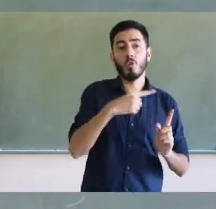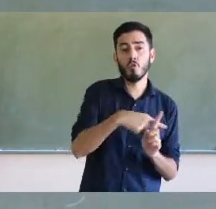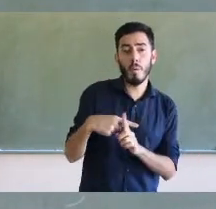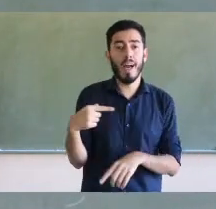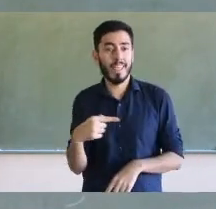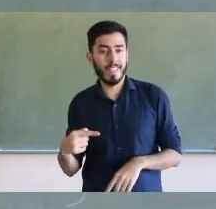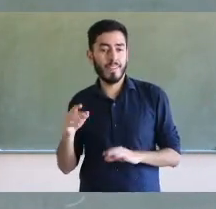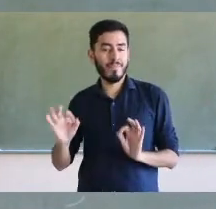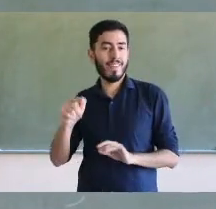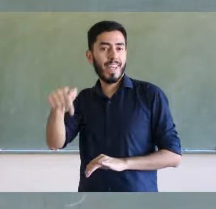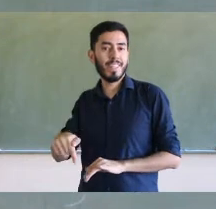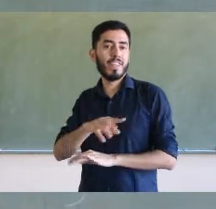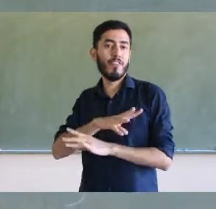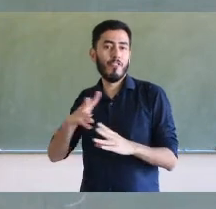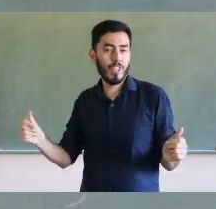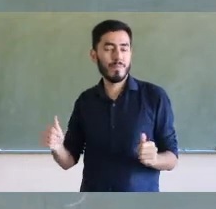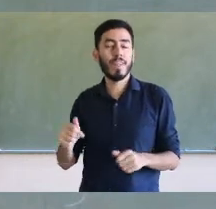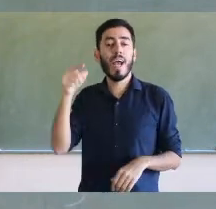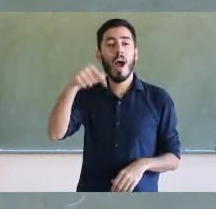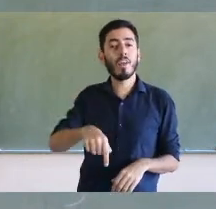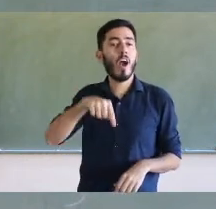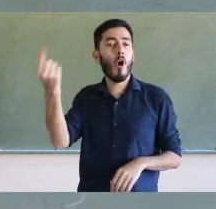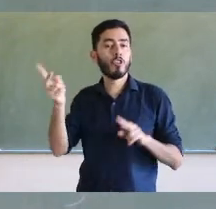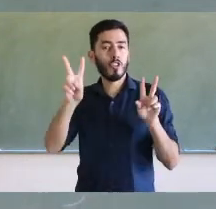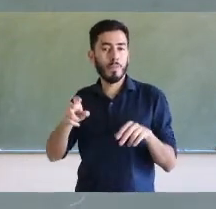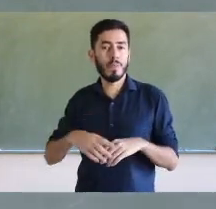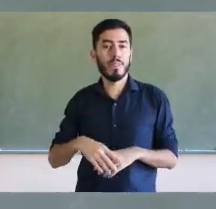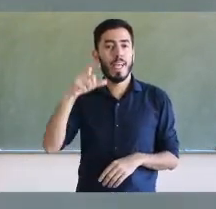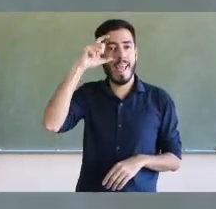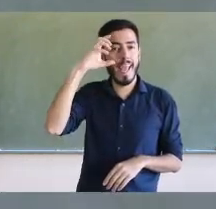lo que es potenciación y radicación. Pasamos a las ecuaciones.